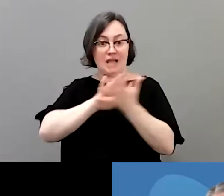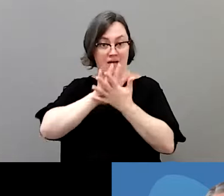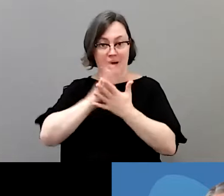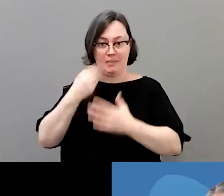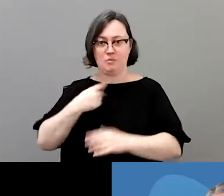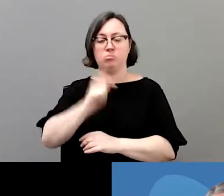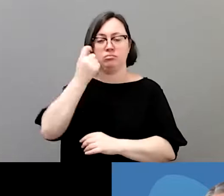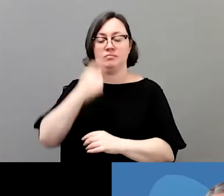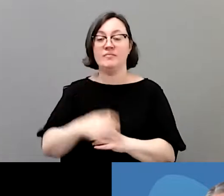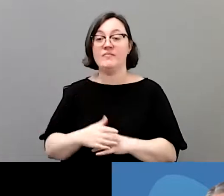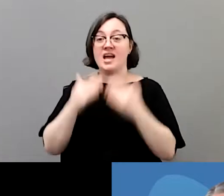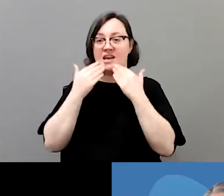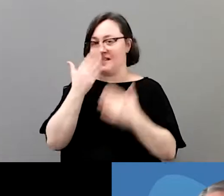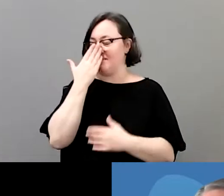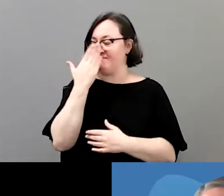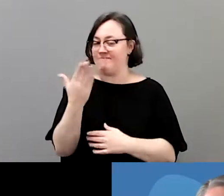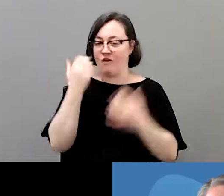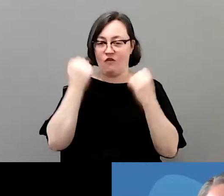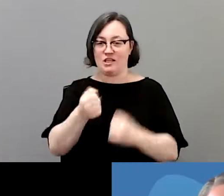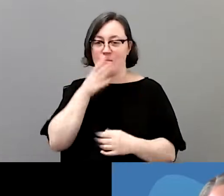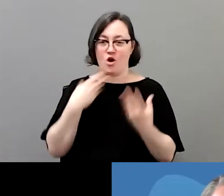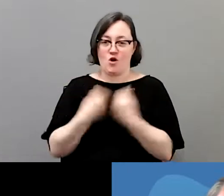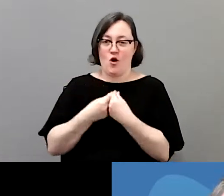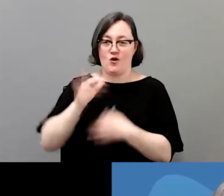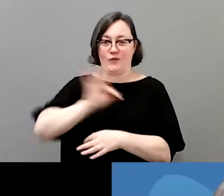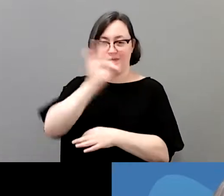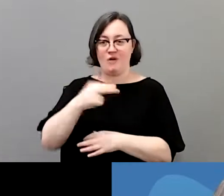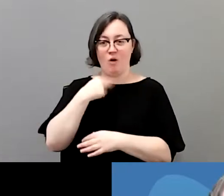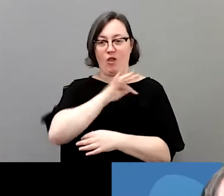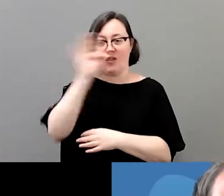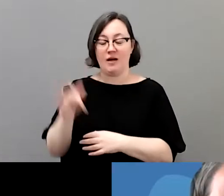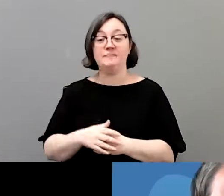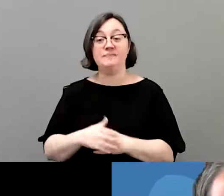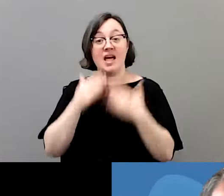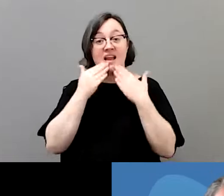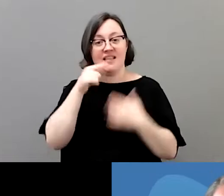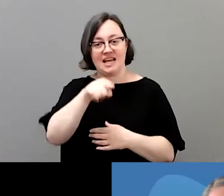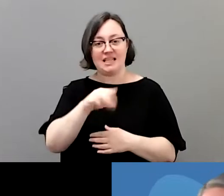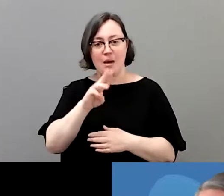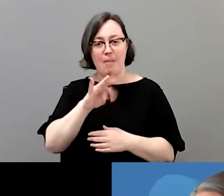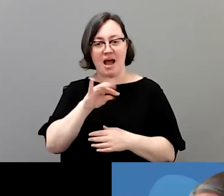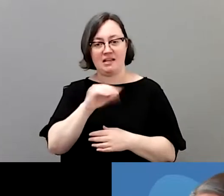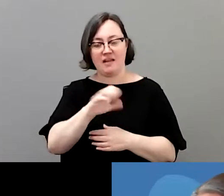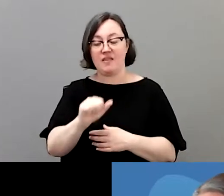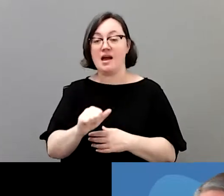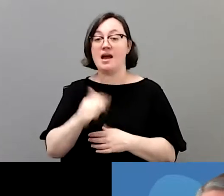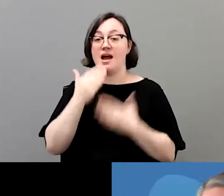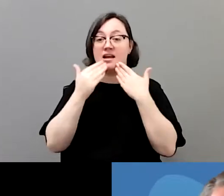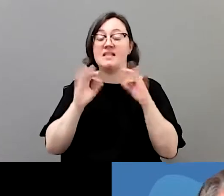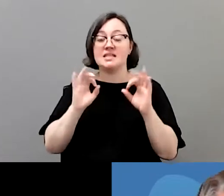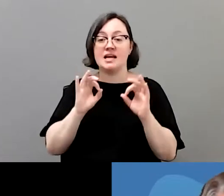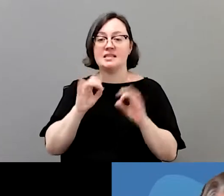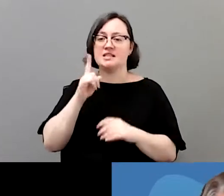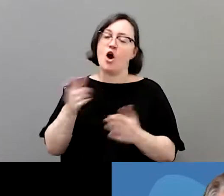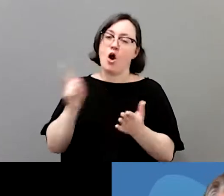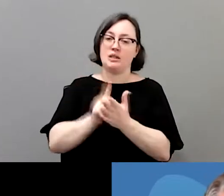hoy. Gracias de corazón, Soraya, por estar aquí y te doy paso. Gracias a ti, Patricia, y gracias una vez